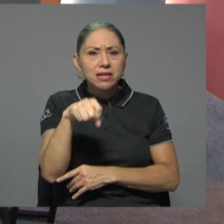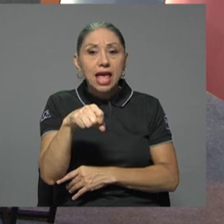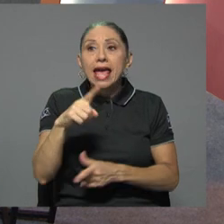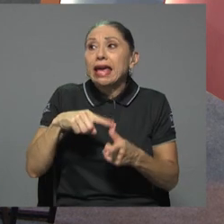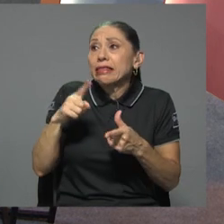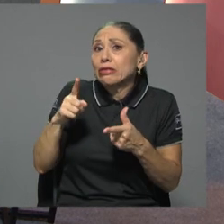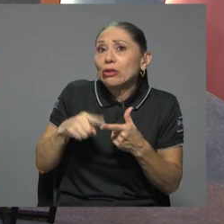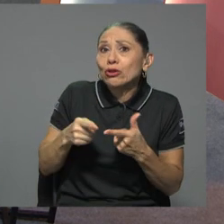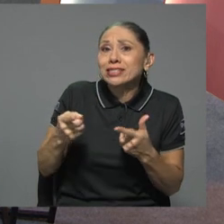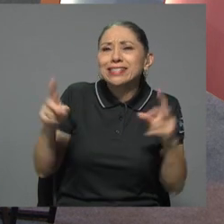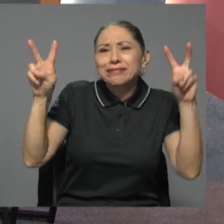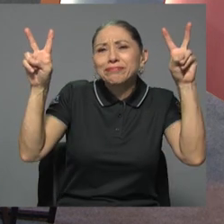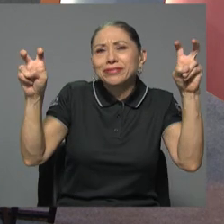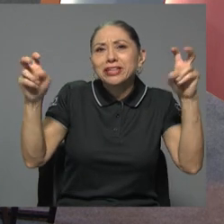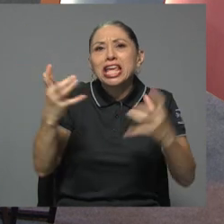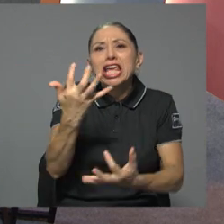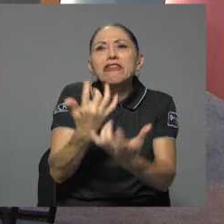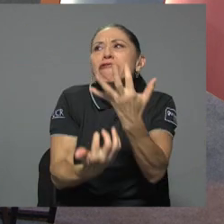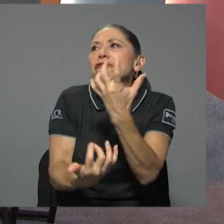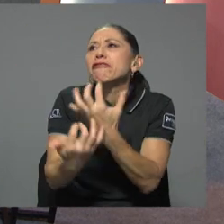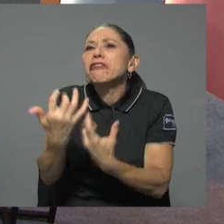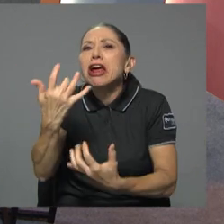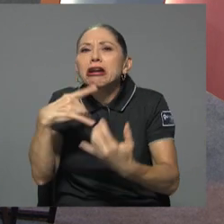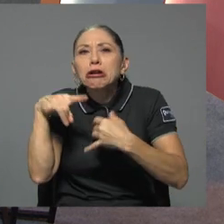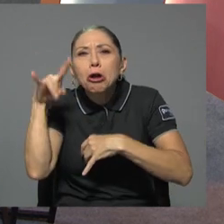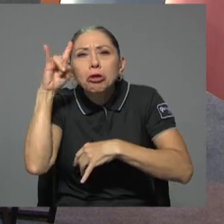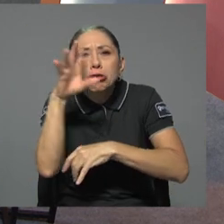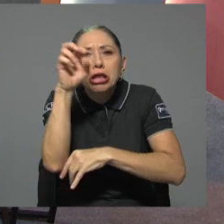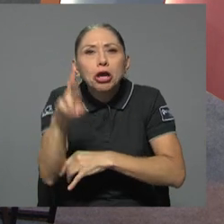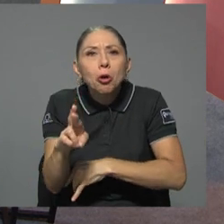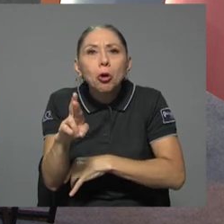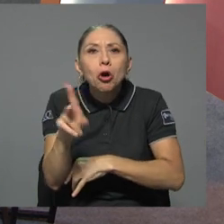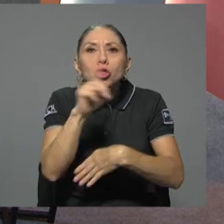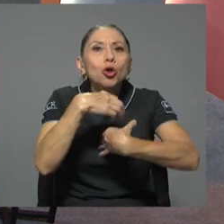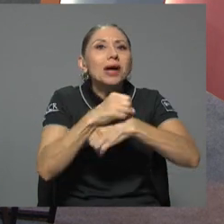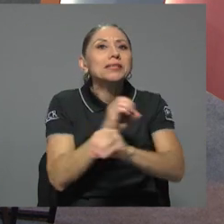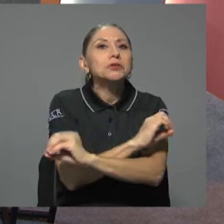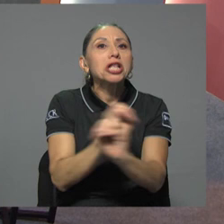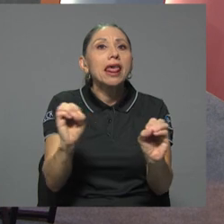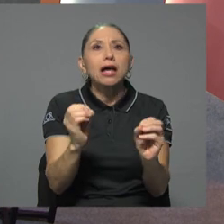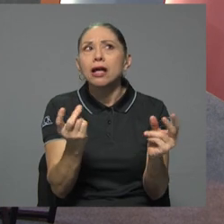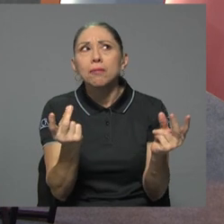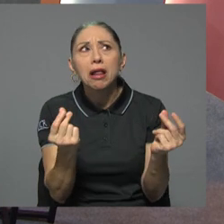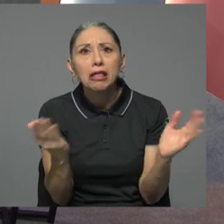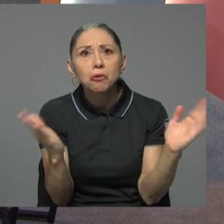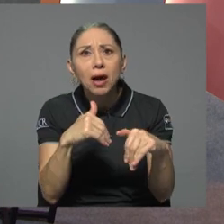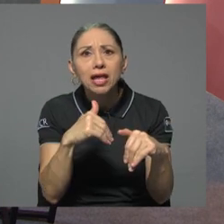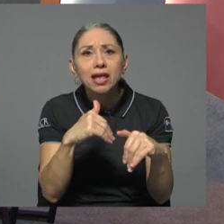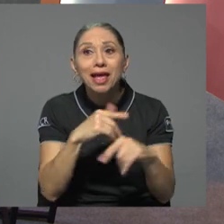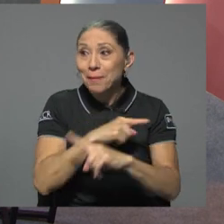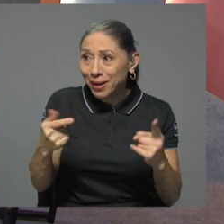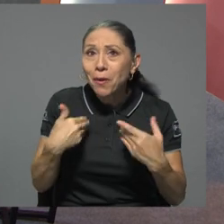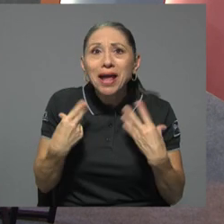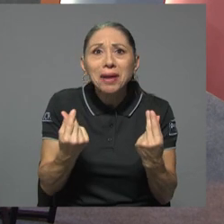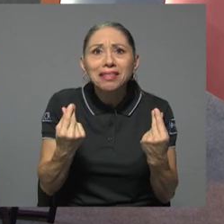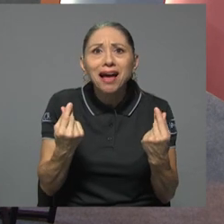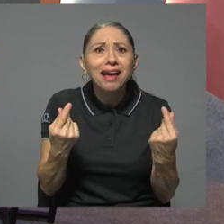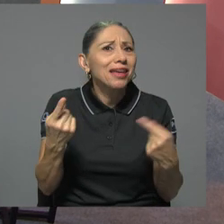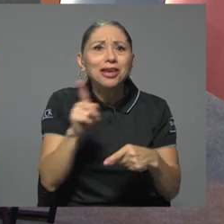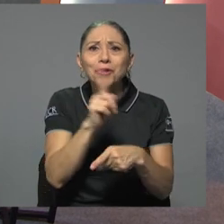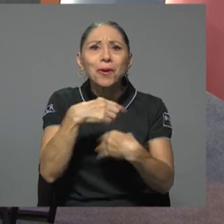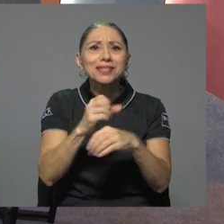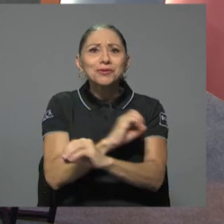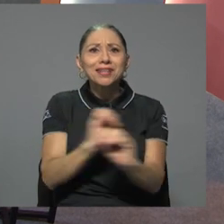típico infierno tico no hacemos las cosas porque no hay plata pero cuando el plata tampoco las hacemos y sabemos que en este mundo hiperconectado